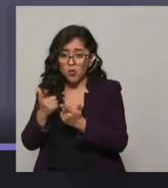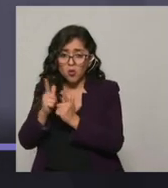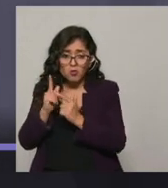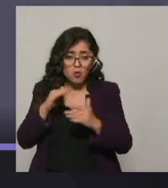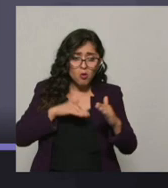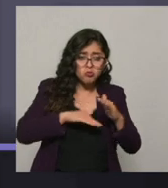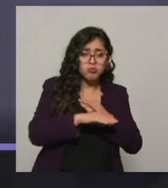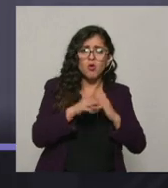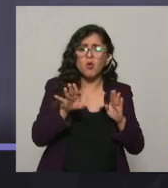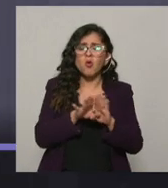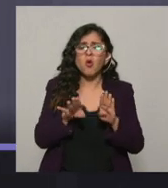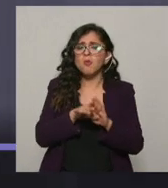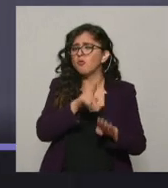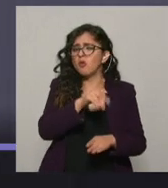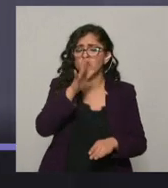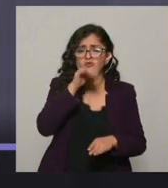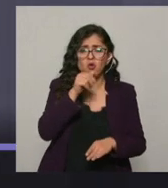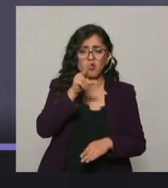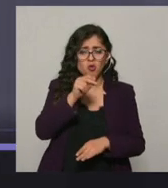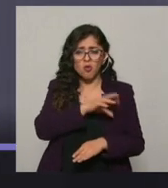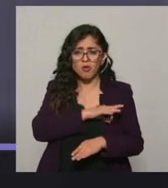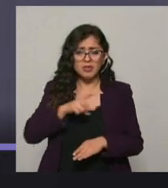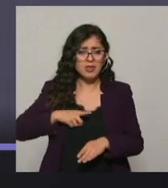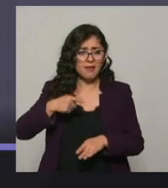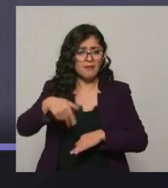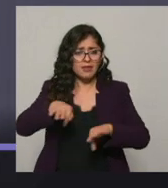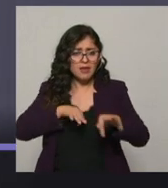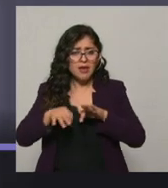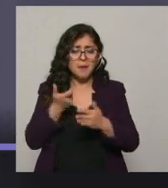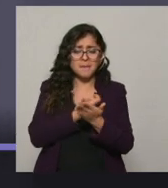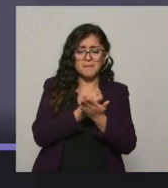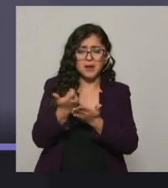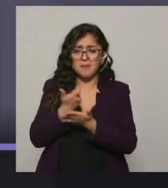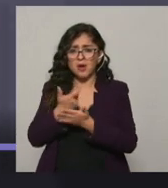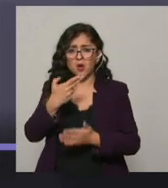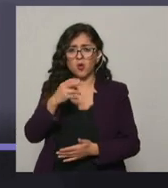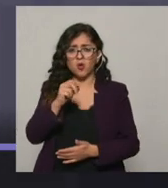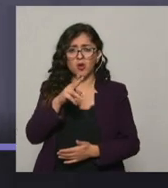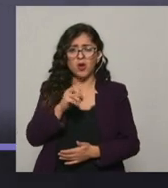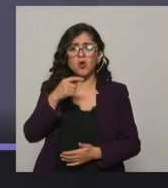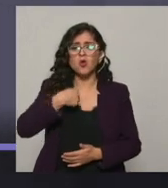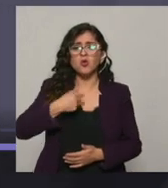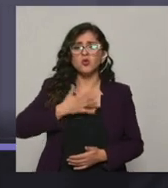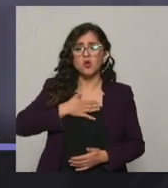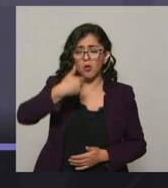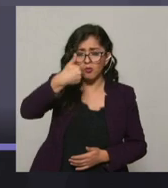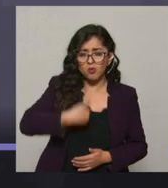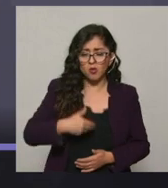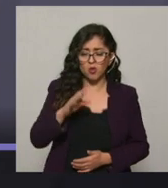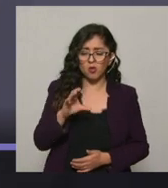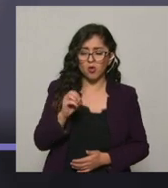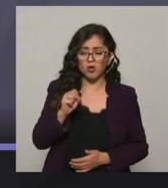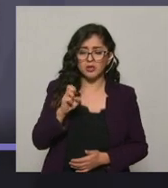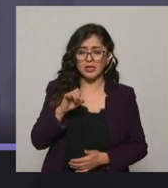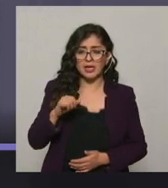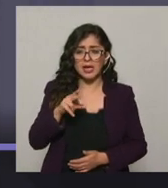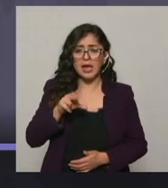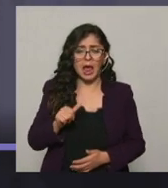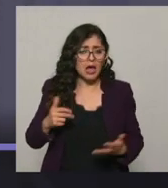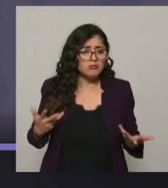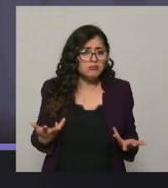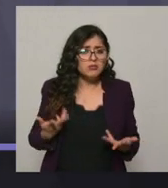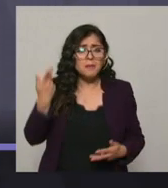cómo era posible que me tuvieran allí trabajando, cuando mi puesto es honorario, ¿no? Soy consejera nada más. Pero lo que buscan es